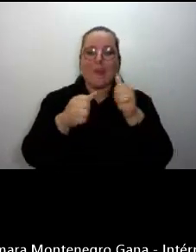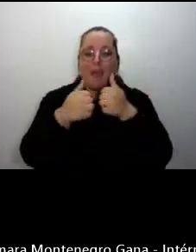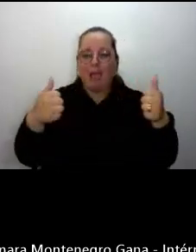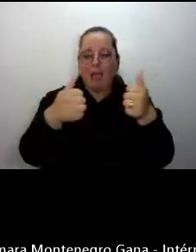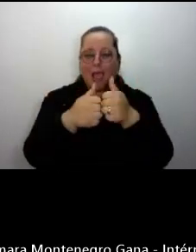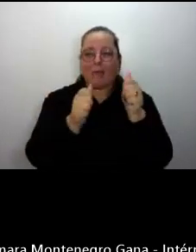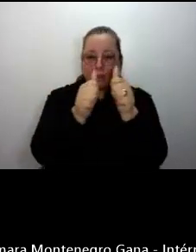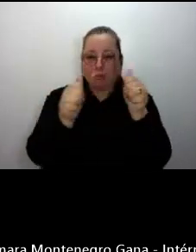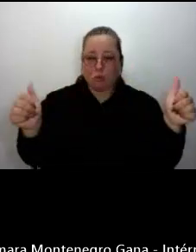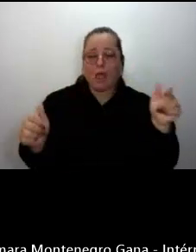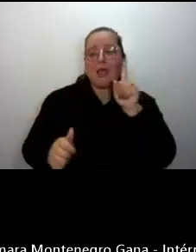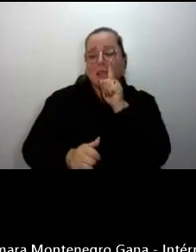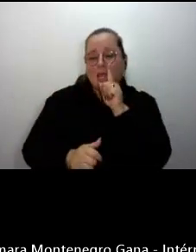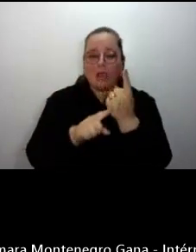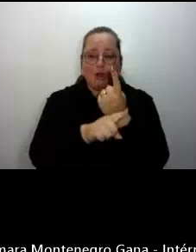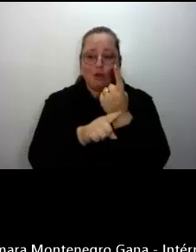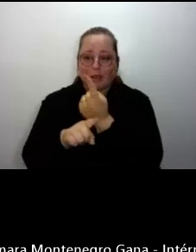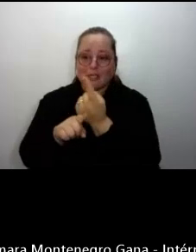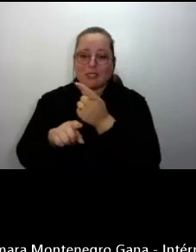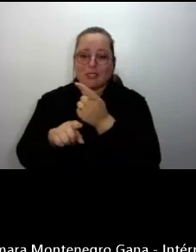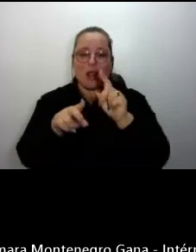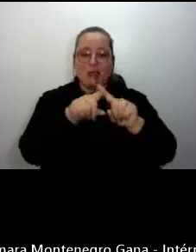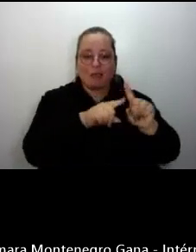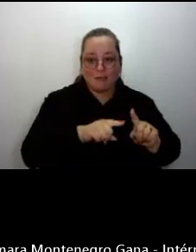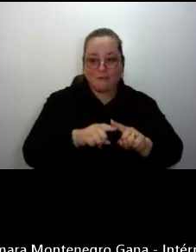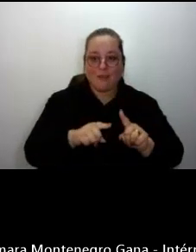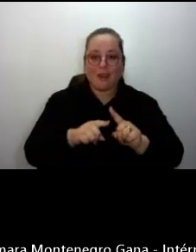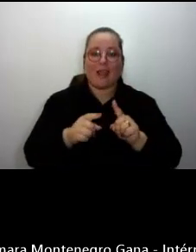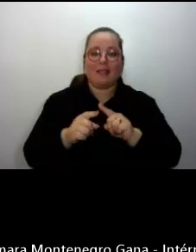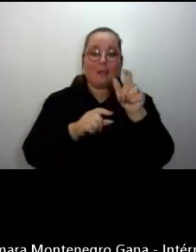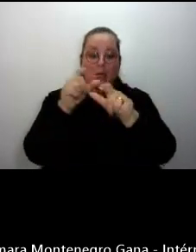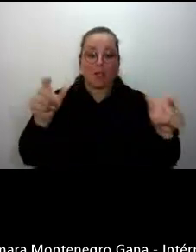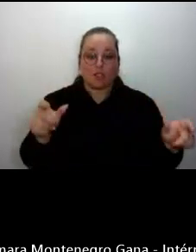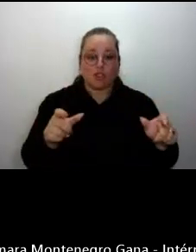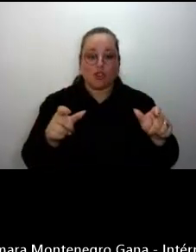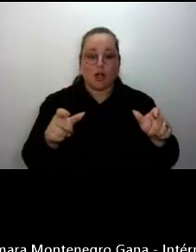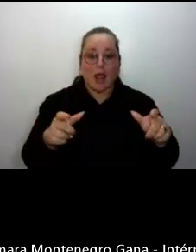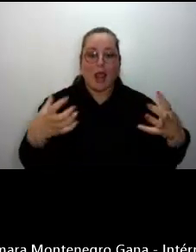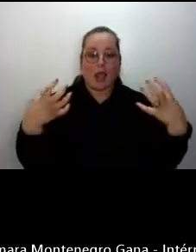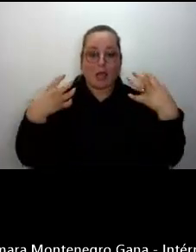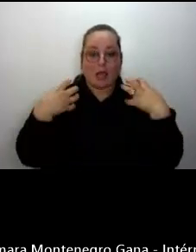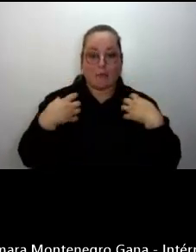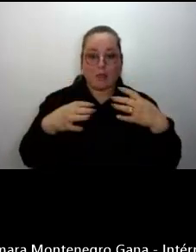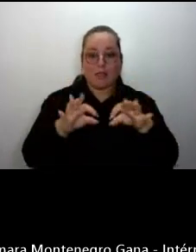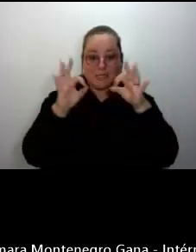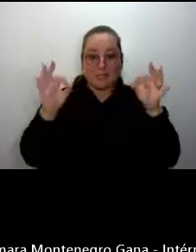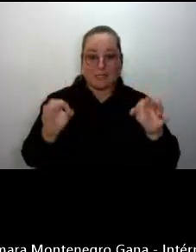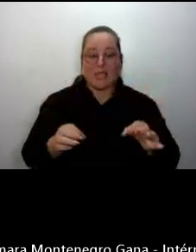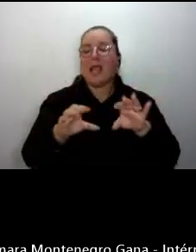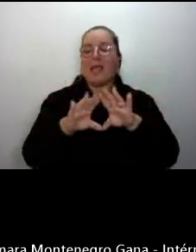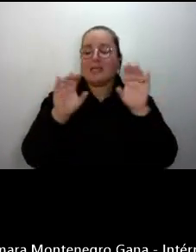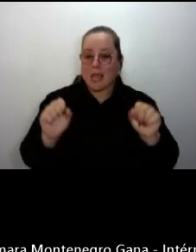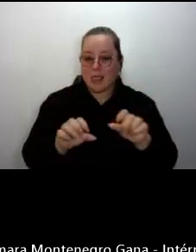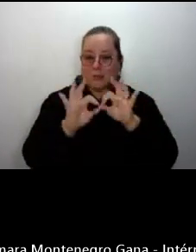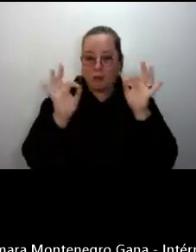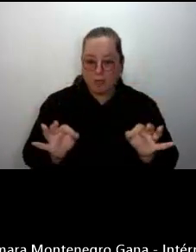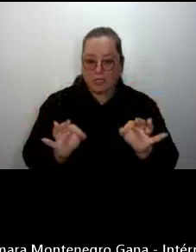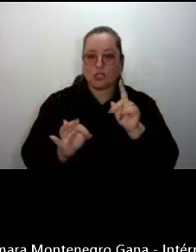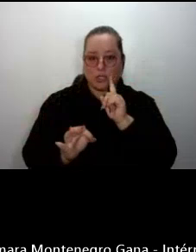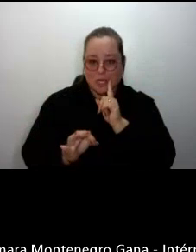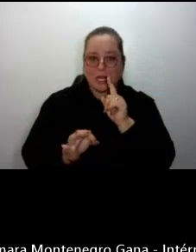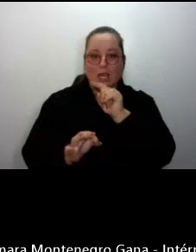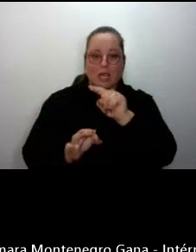con distintas conversaciones con distintos integrantes del sistema educativo que nos han mencionado, ¿cierto?, que hoy en